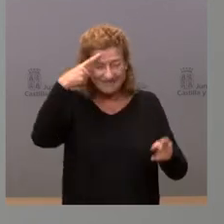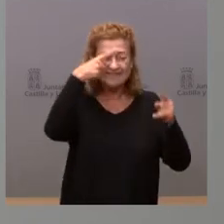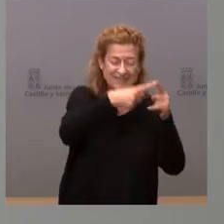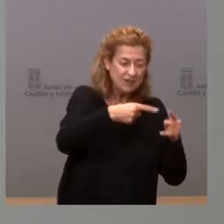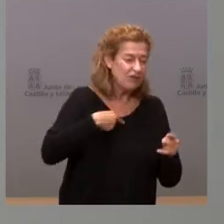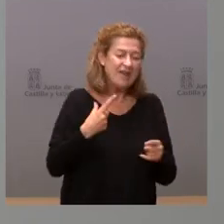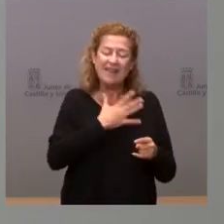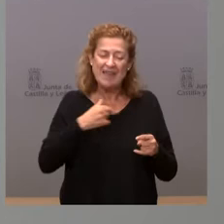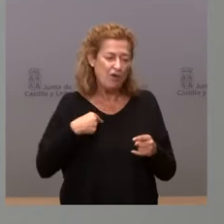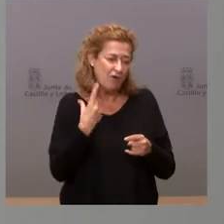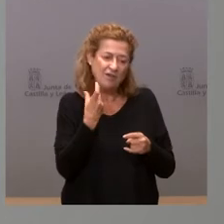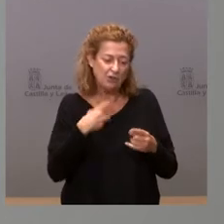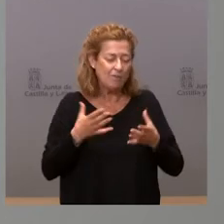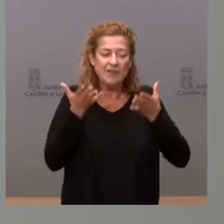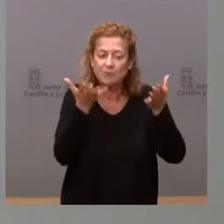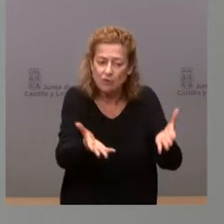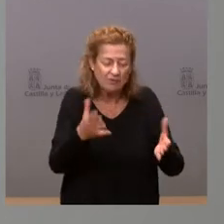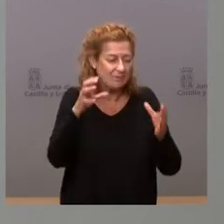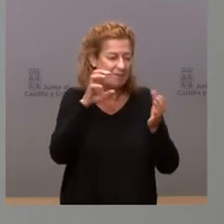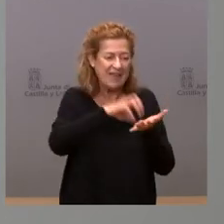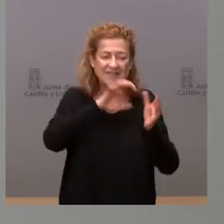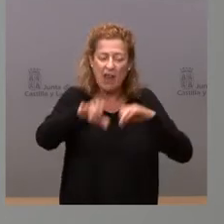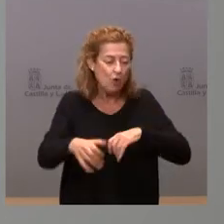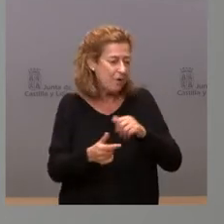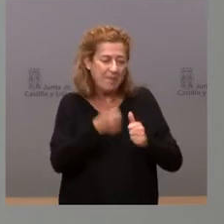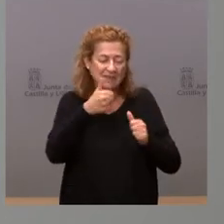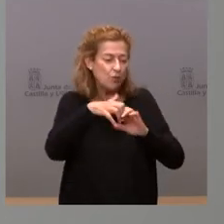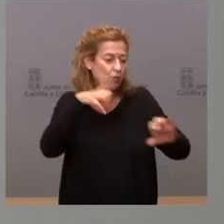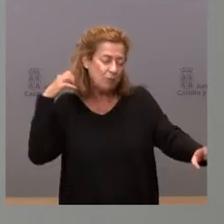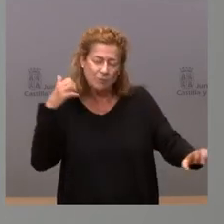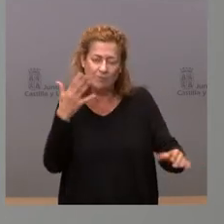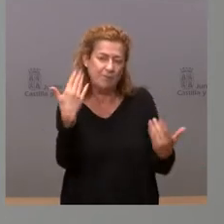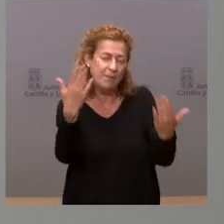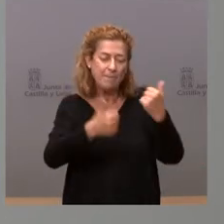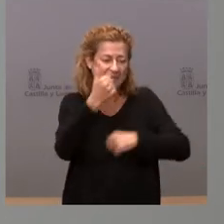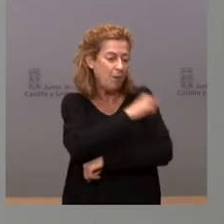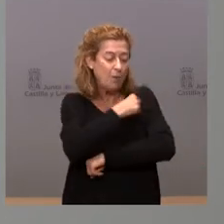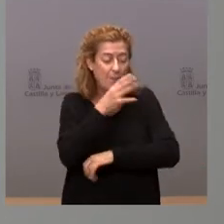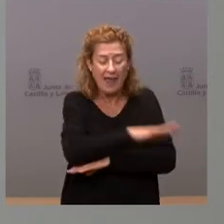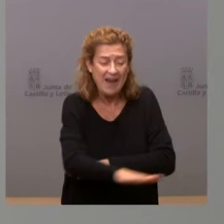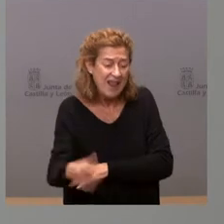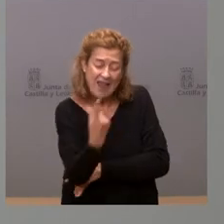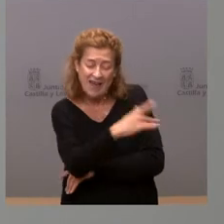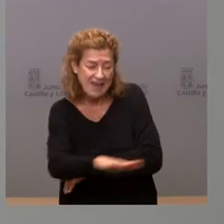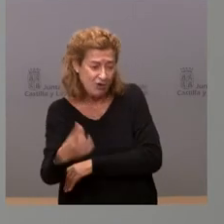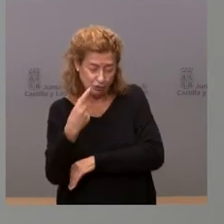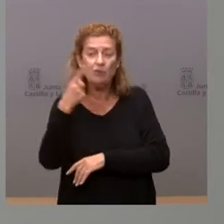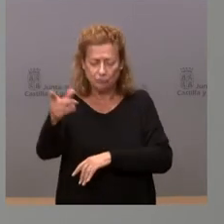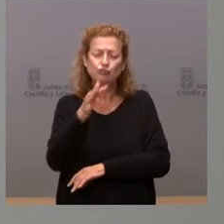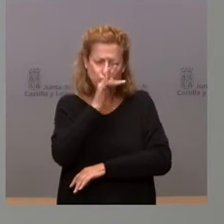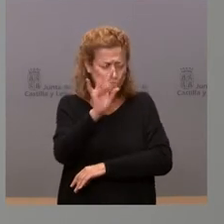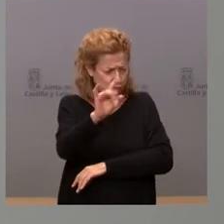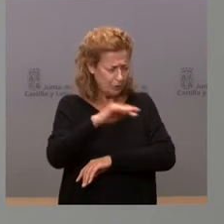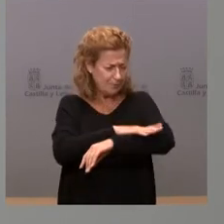a disposición de castilla y león' de mayor número de vacunas pediátricas se nos prometió por parte del